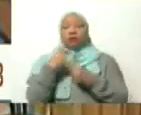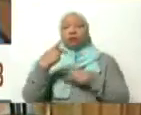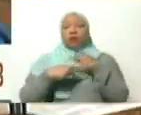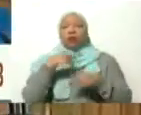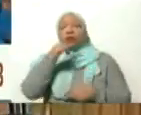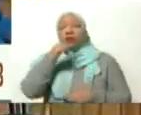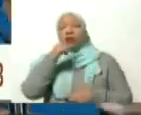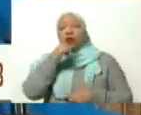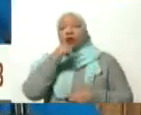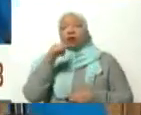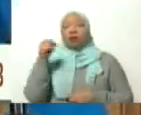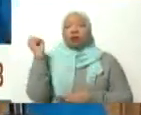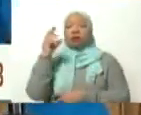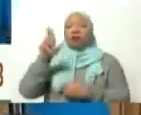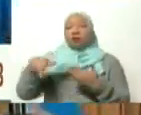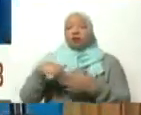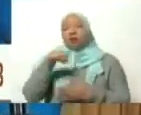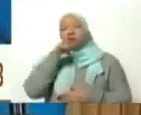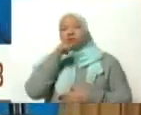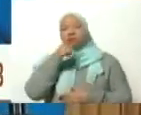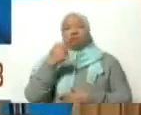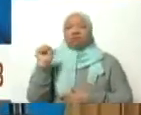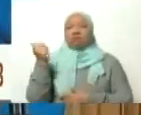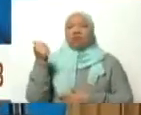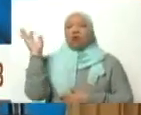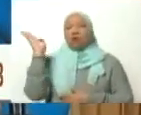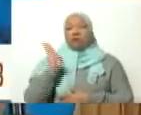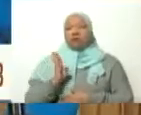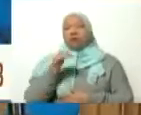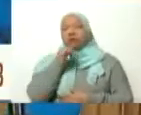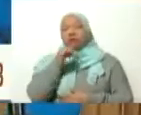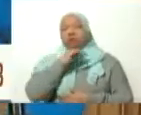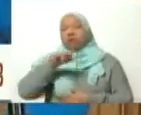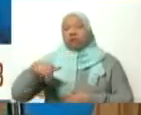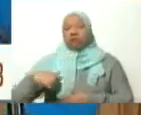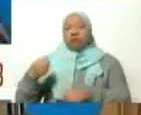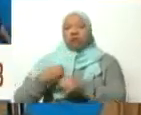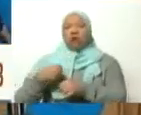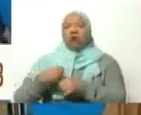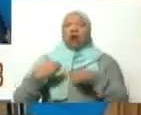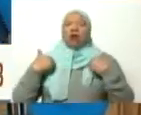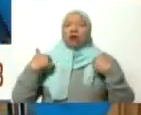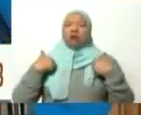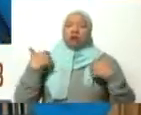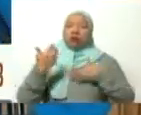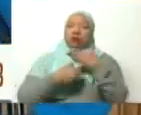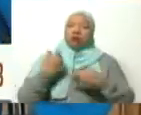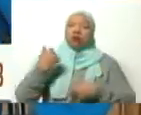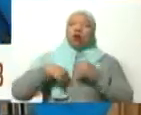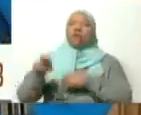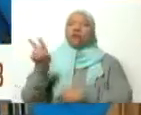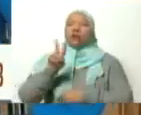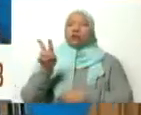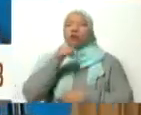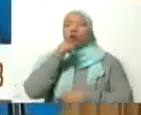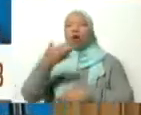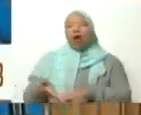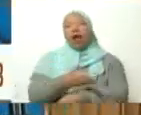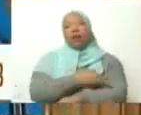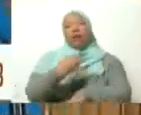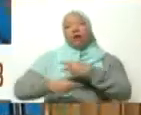presidente? Esto es apenas el 10% de lo que significaron los ingresos de Venezuela previo